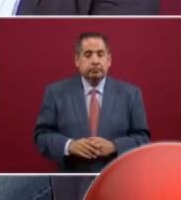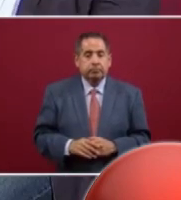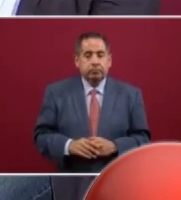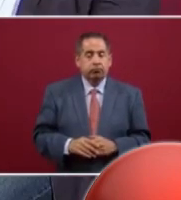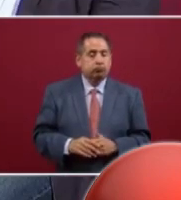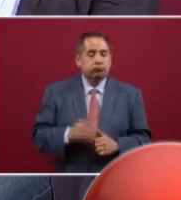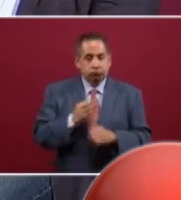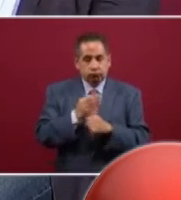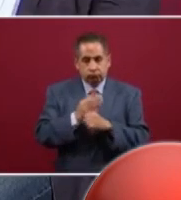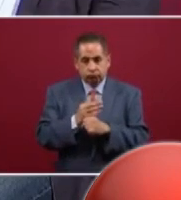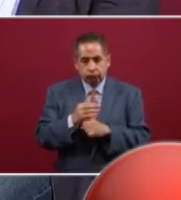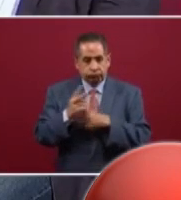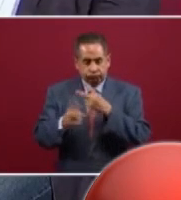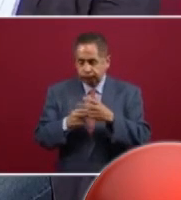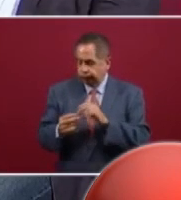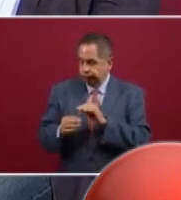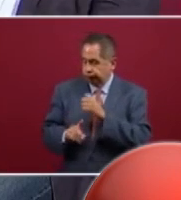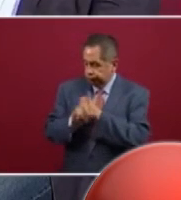enfrentamos los problemas